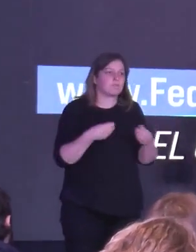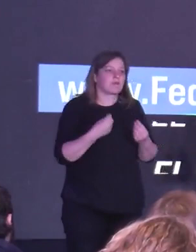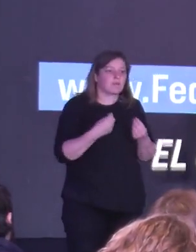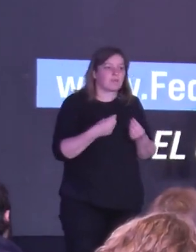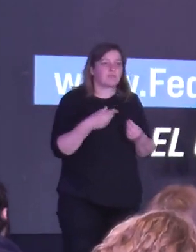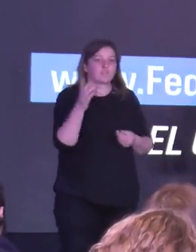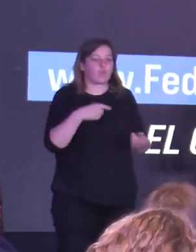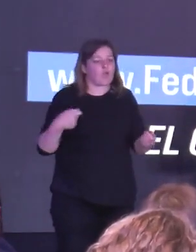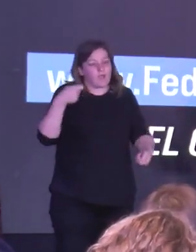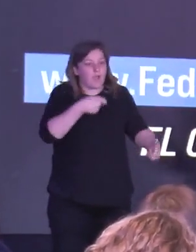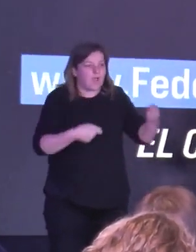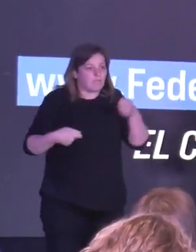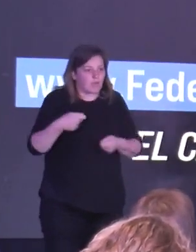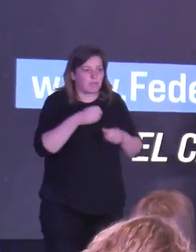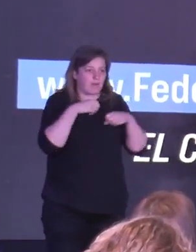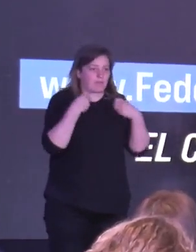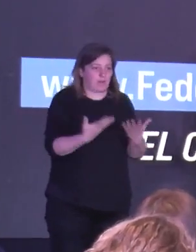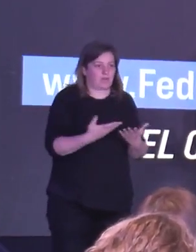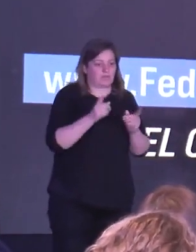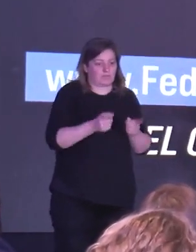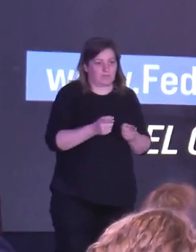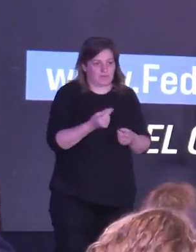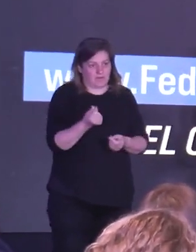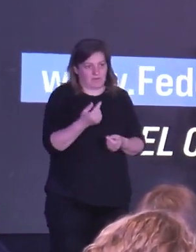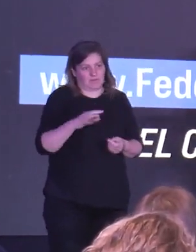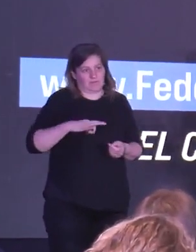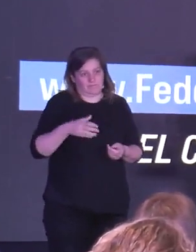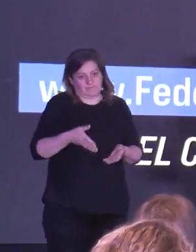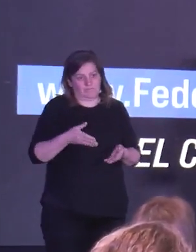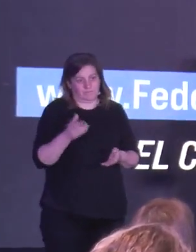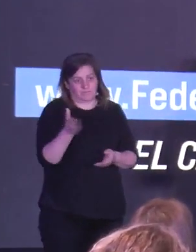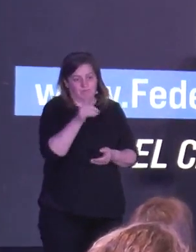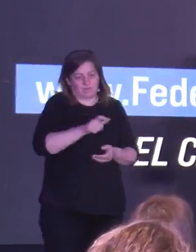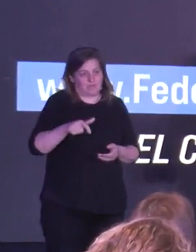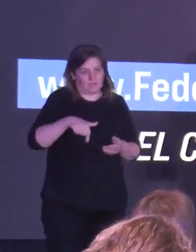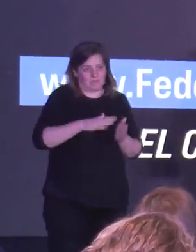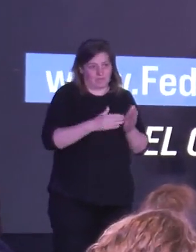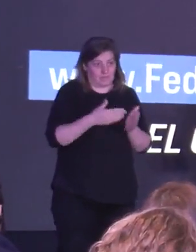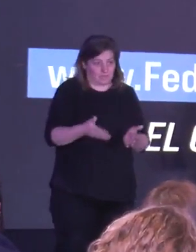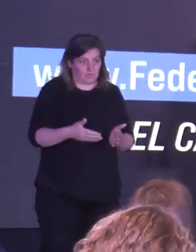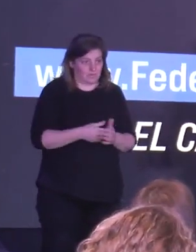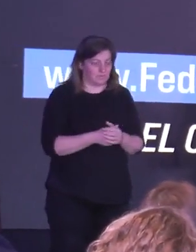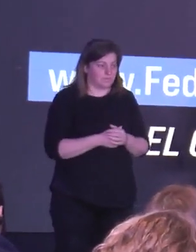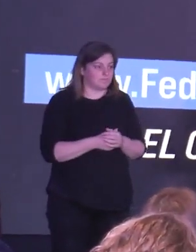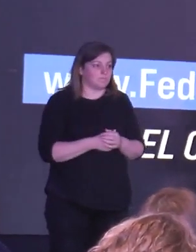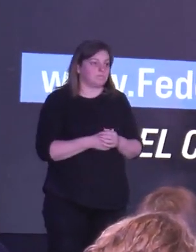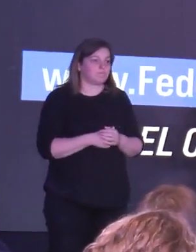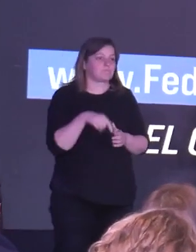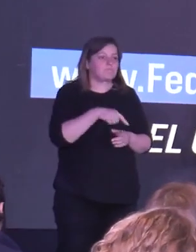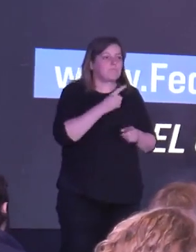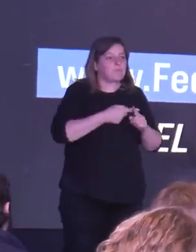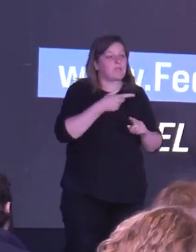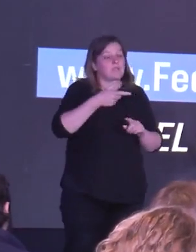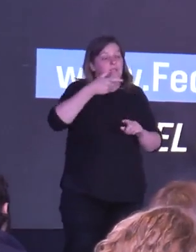enriqueciéndolo. Él viene anunciando que estas son las propuestas medulares, centrales, producto de su